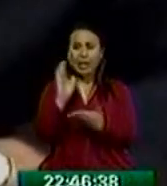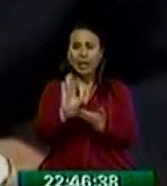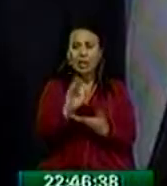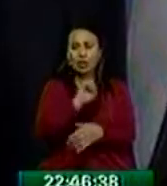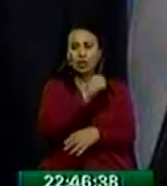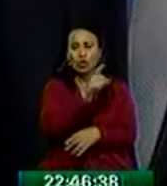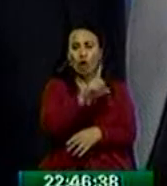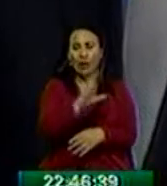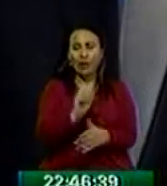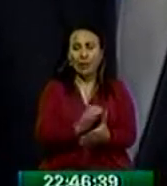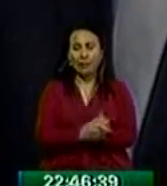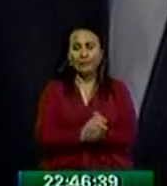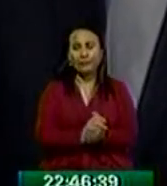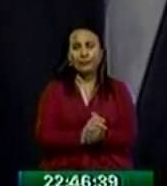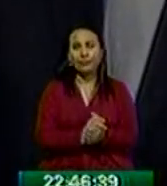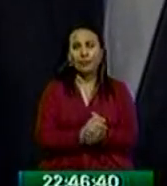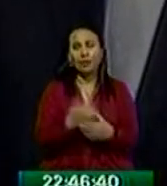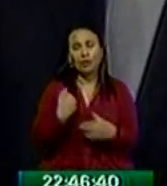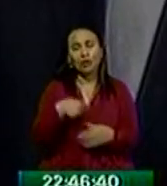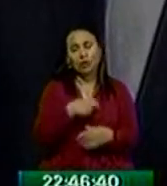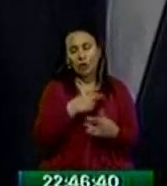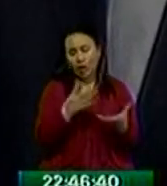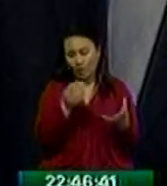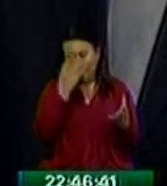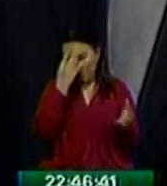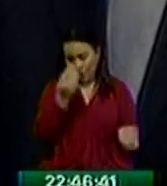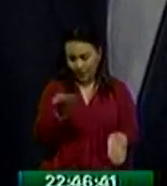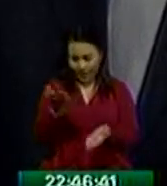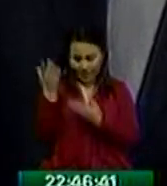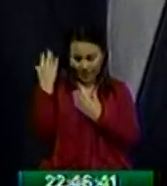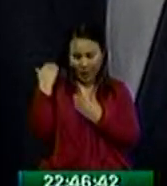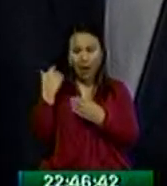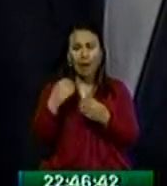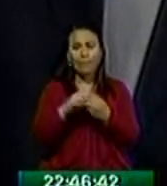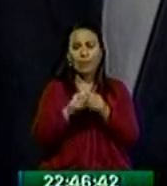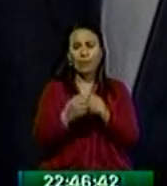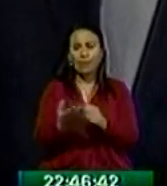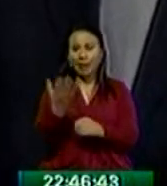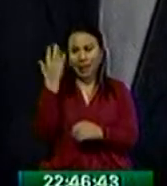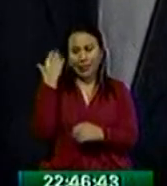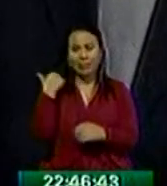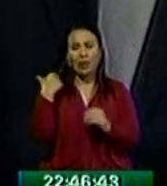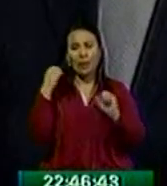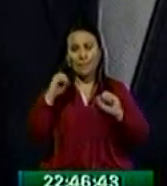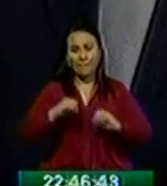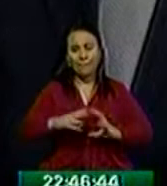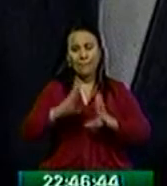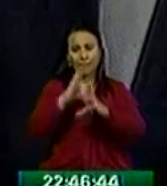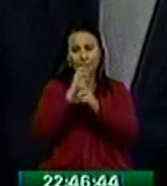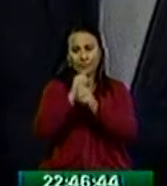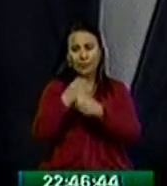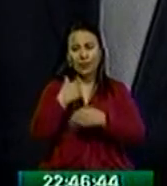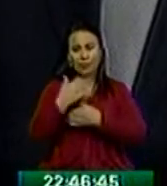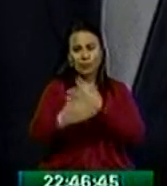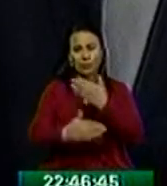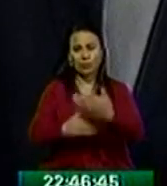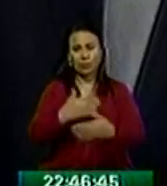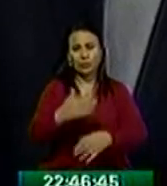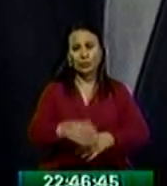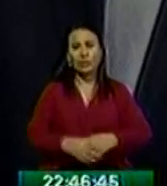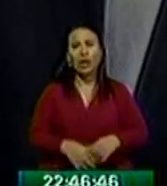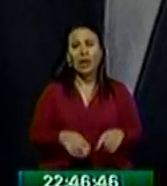Solca. Queremos virar la página de lo sucedido, pensar hacia adelante en